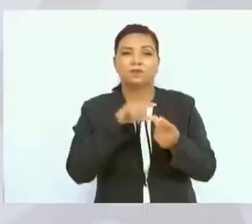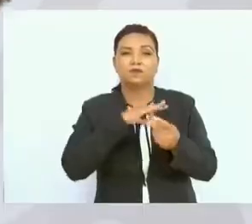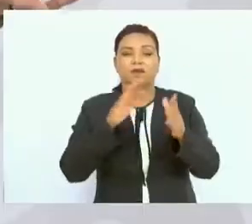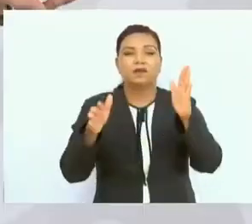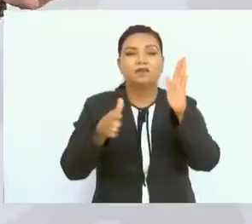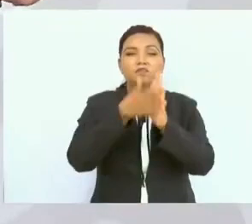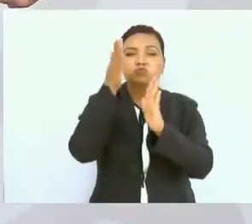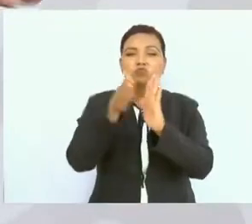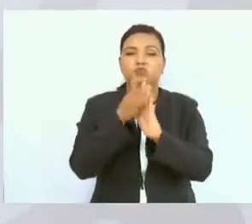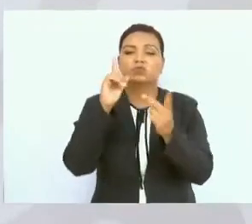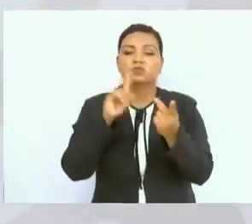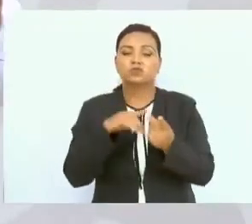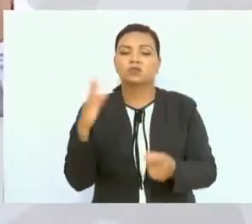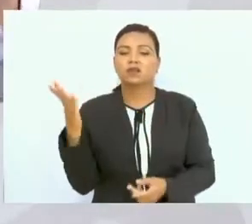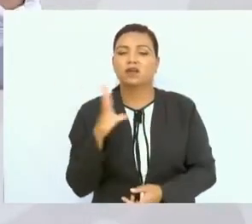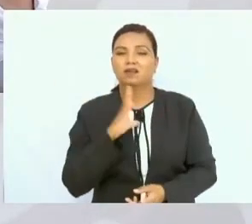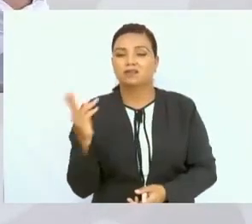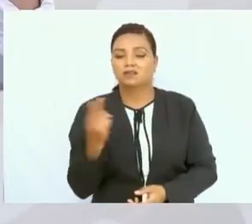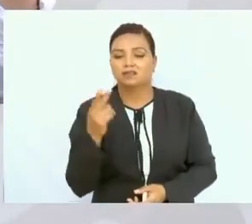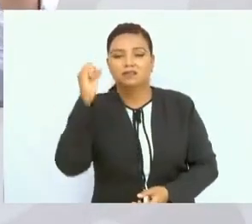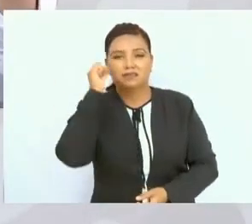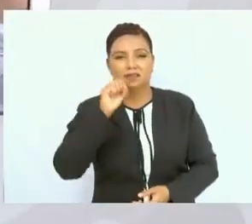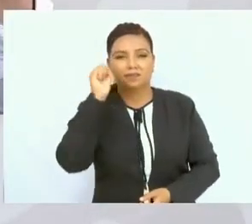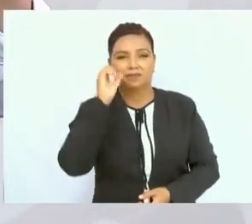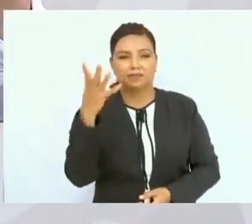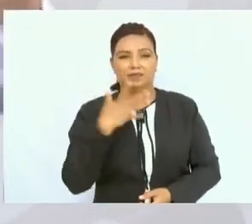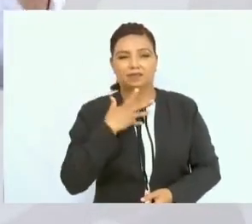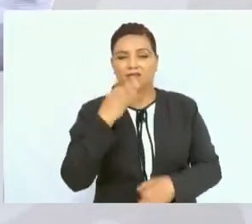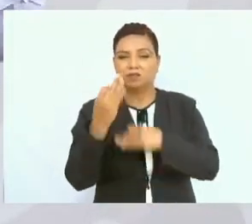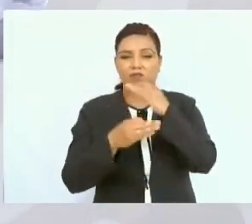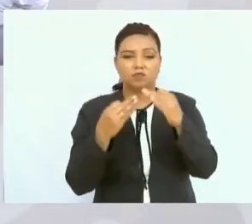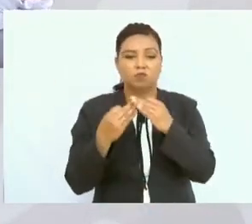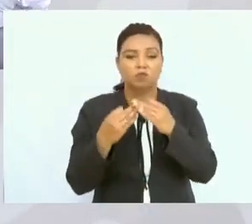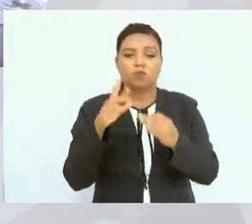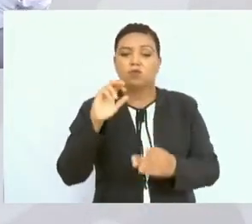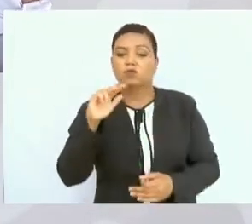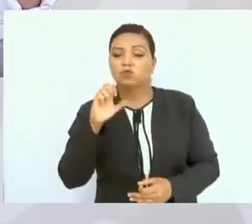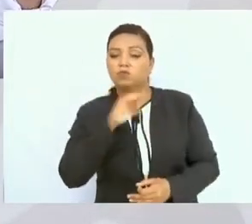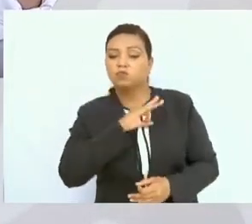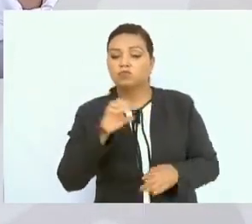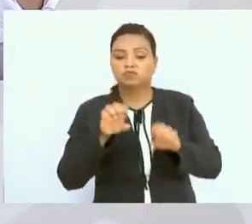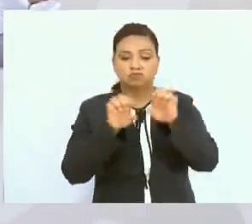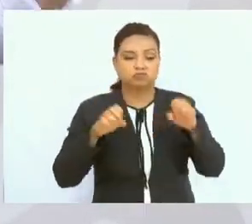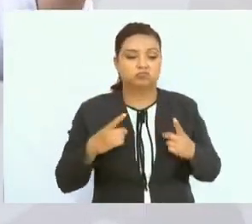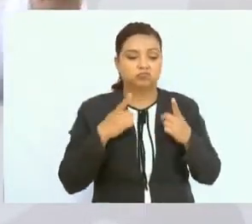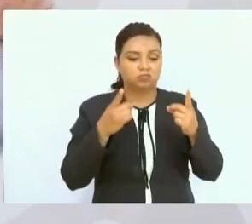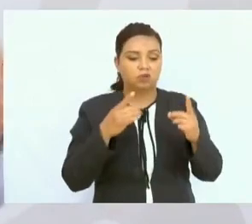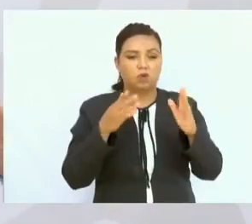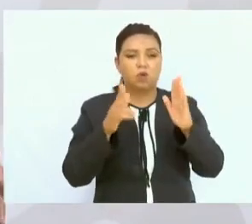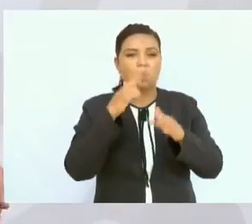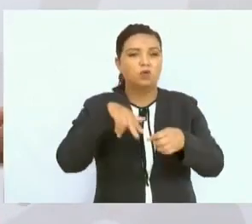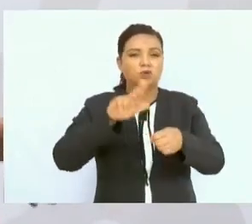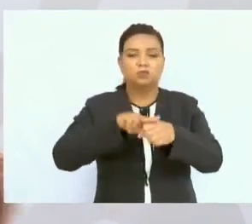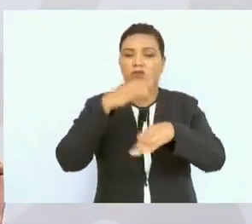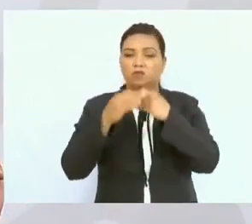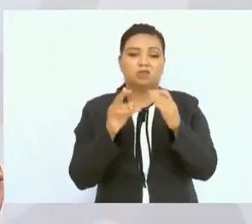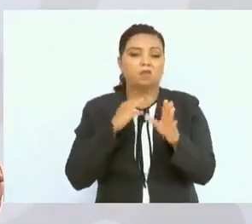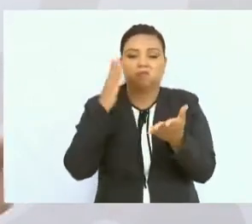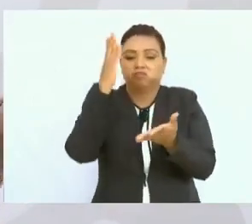construir, dónde hay necesidad y que siempre tenga suficiencia de recursos para equipar los hospitales y no dejarlos a